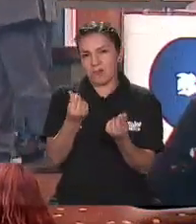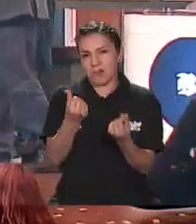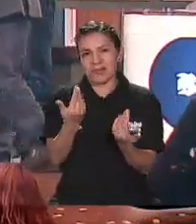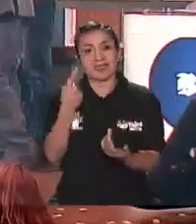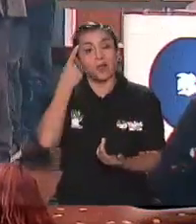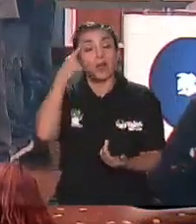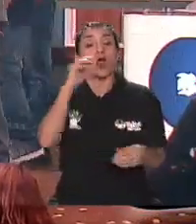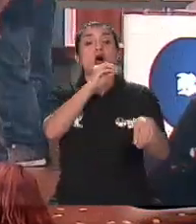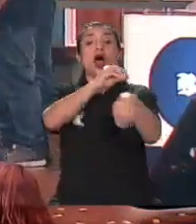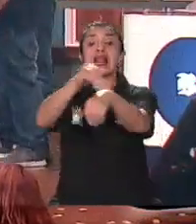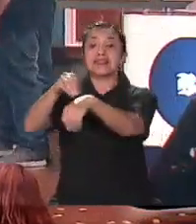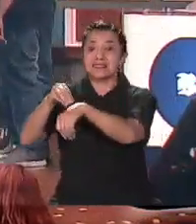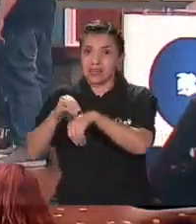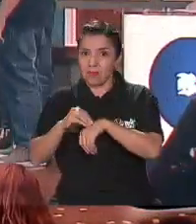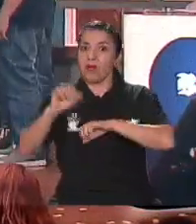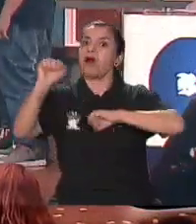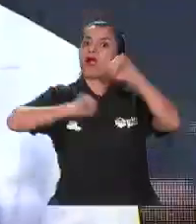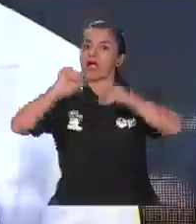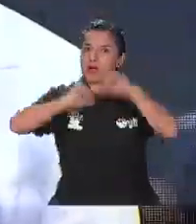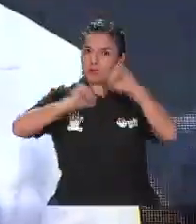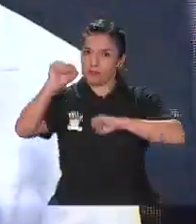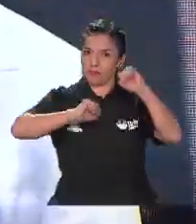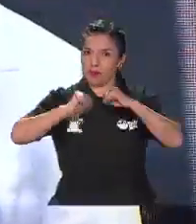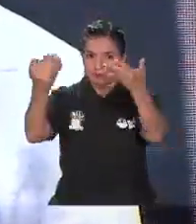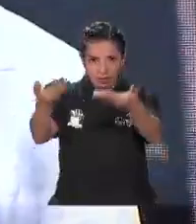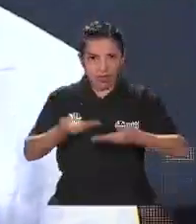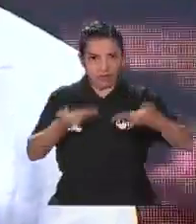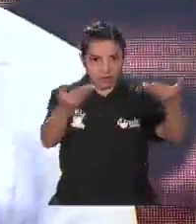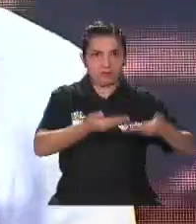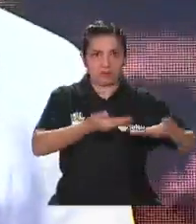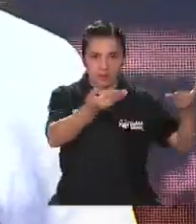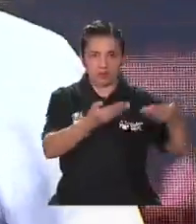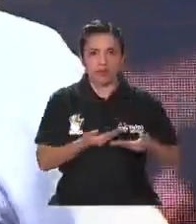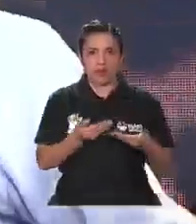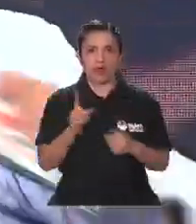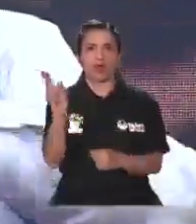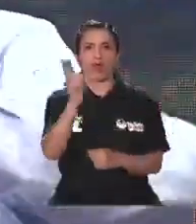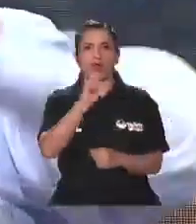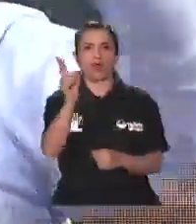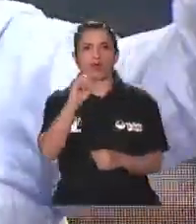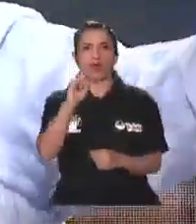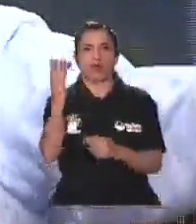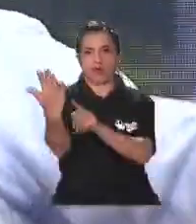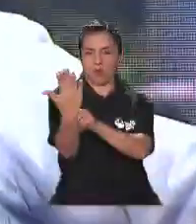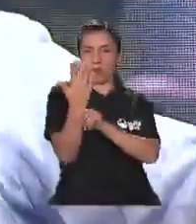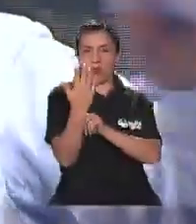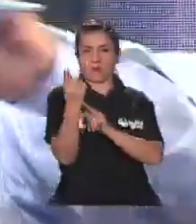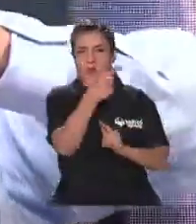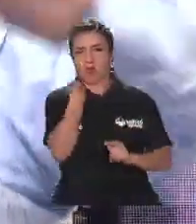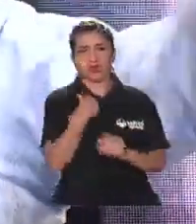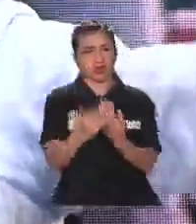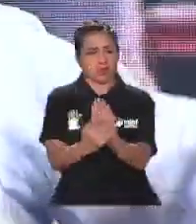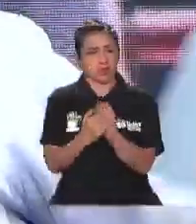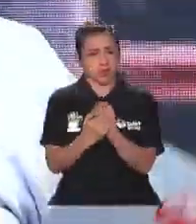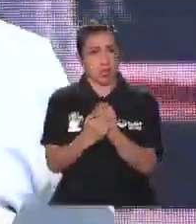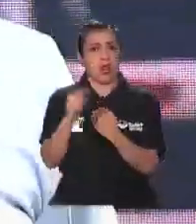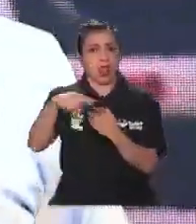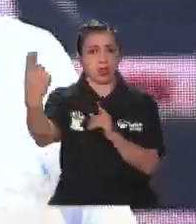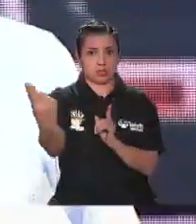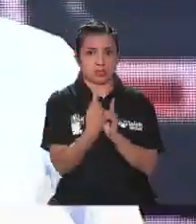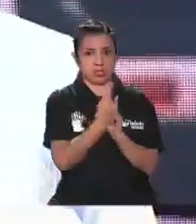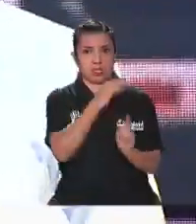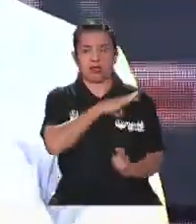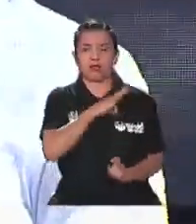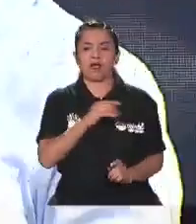el llamado es a las empresas que se hagan presentes, a todos los que no nos vienen a la cara a nosotros como aquí choferes. Aquí nosotros llamamos a